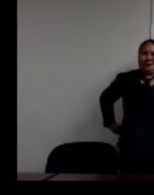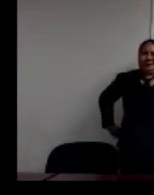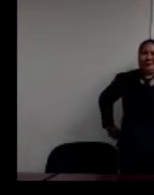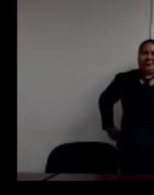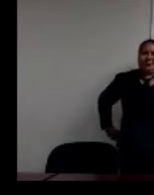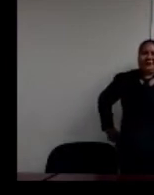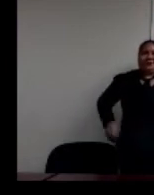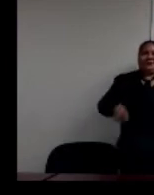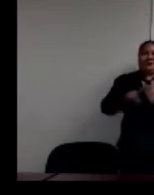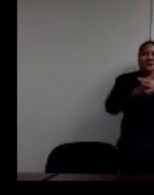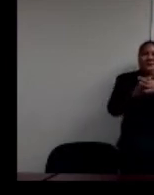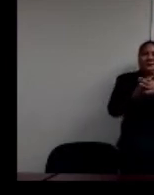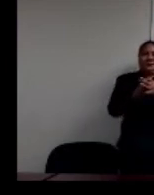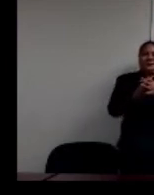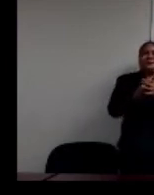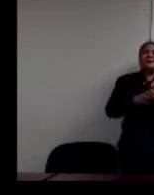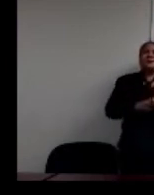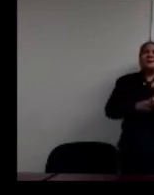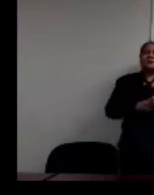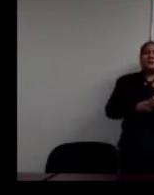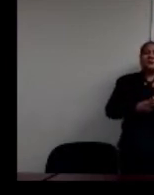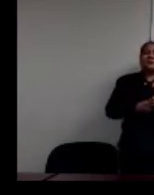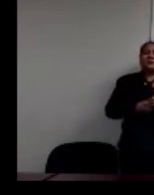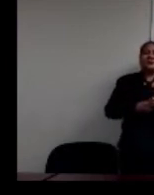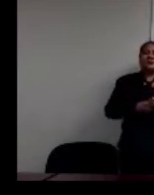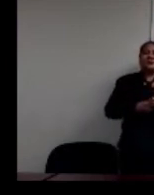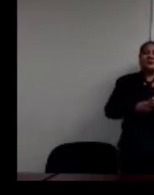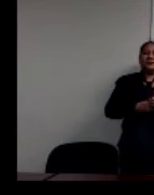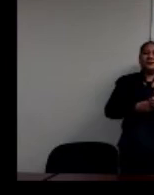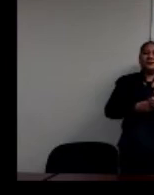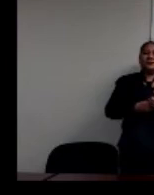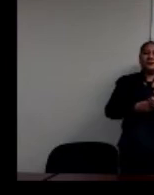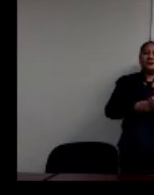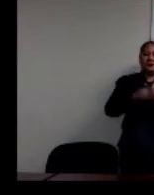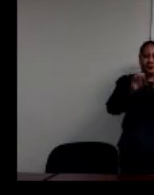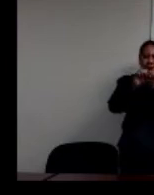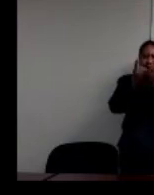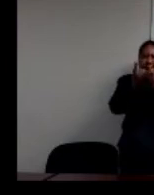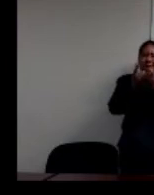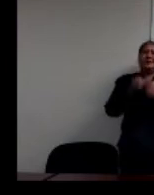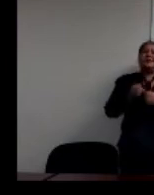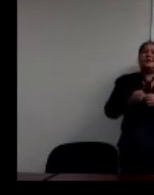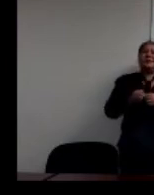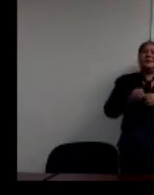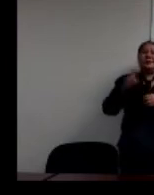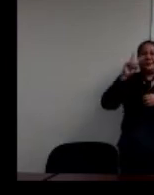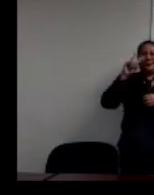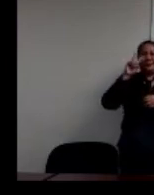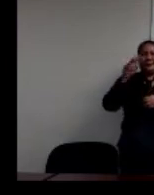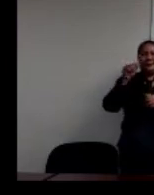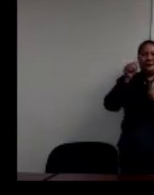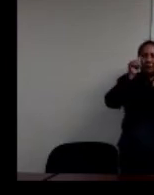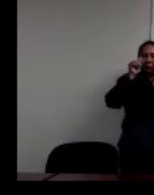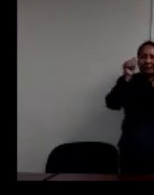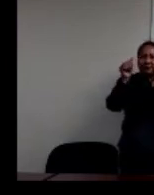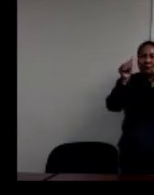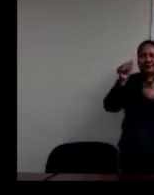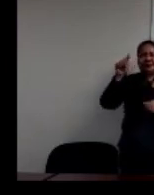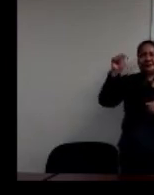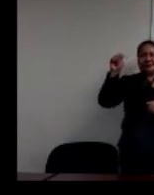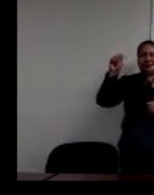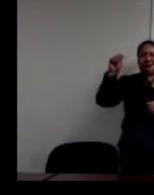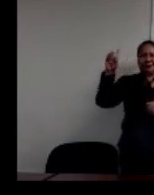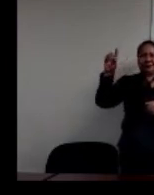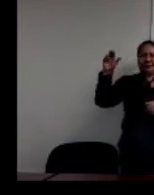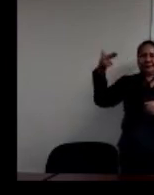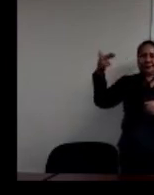Al inicio les mencionaba acerca de los diagnósticos comórbidos o asociados al trastorno por déficit de la atención con hiperactividad.